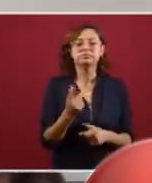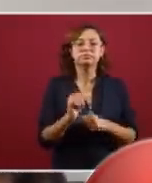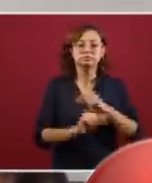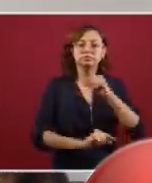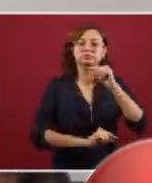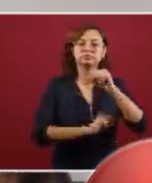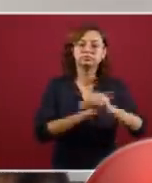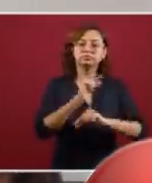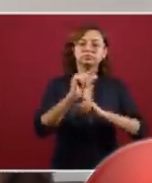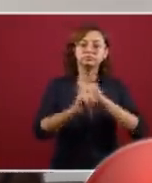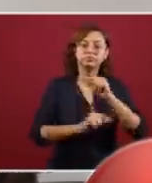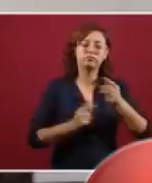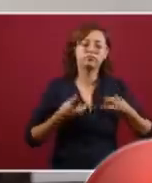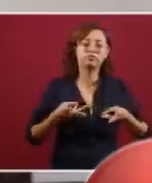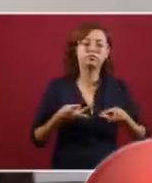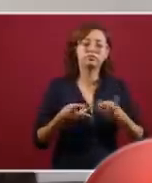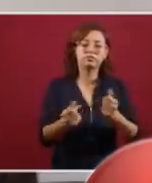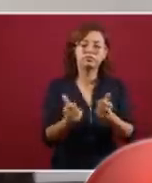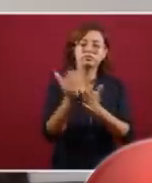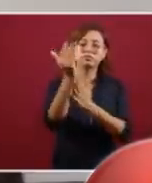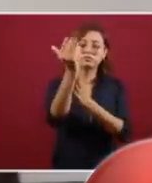reduciendo todos esos gastos,